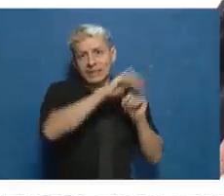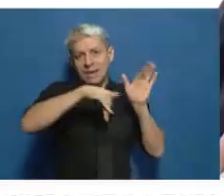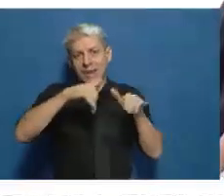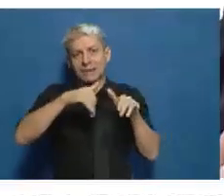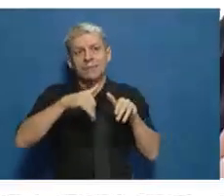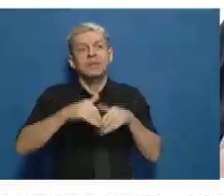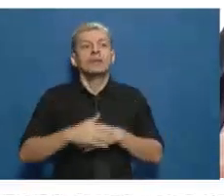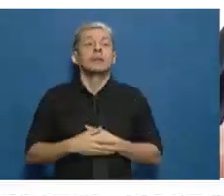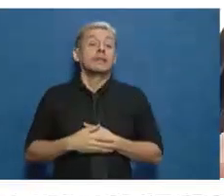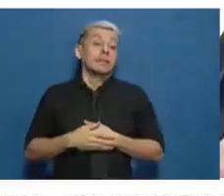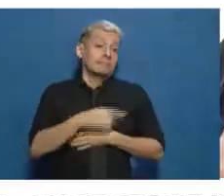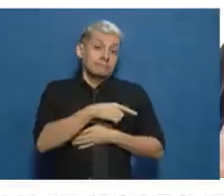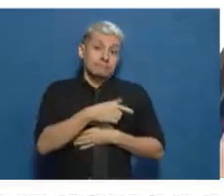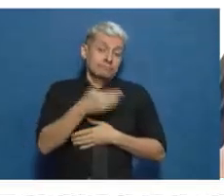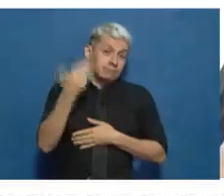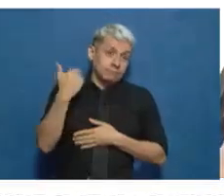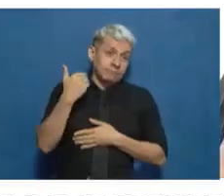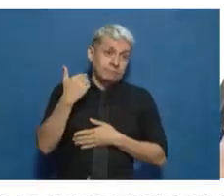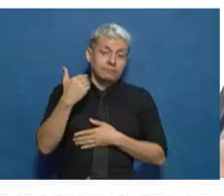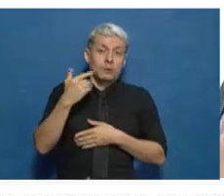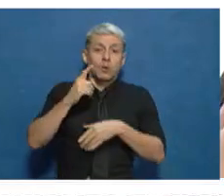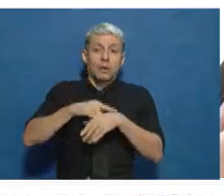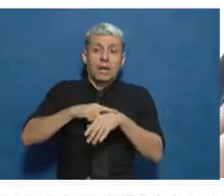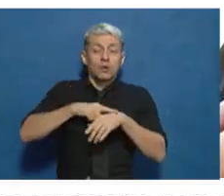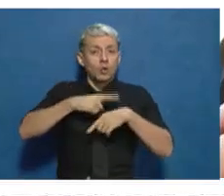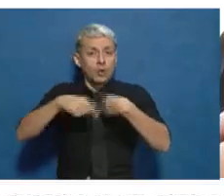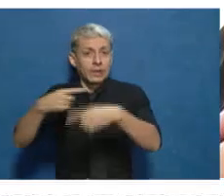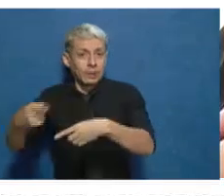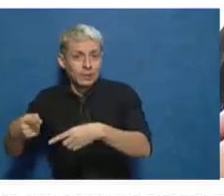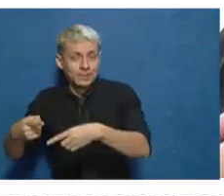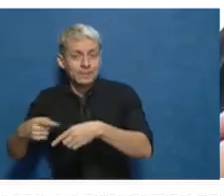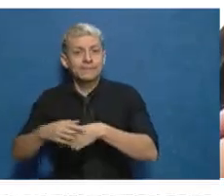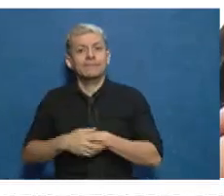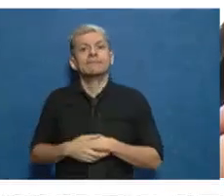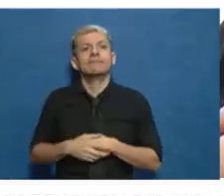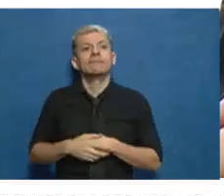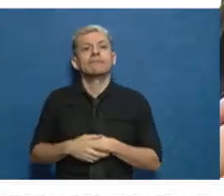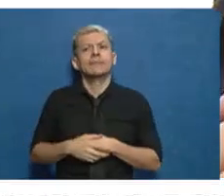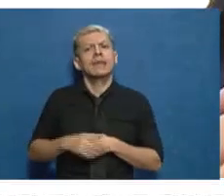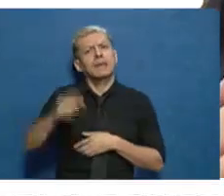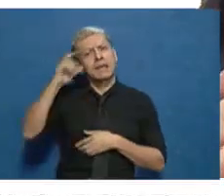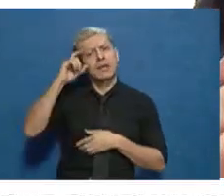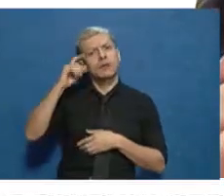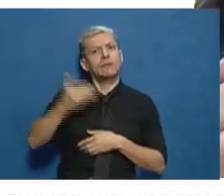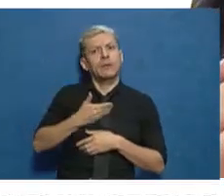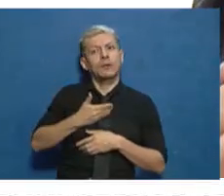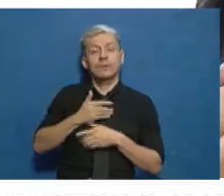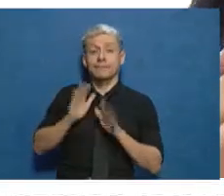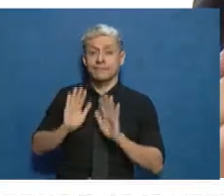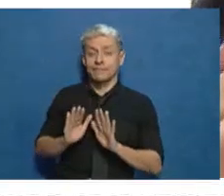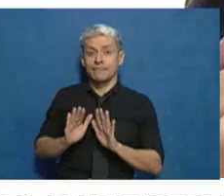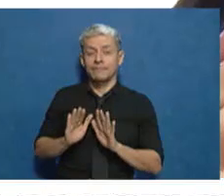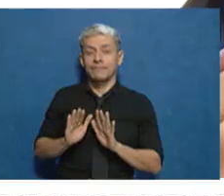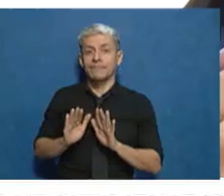corrido, lo viene implementando desde la pandemia. Tuvimos un alto en el mes de enero y febrero para que se acomodaran